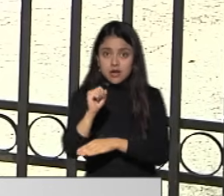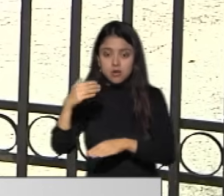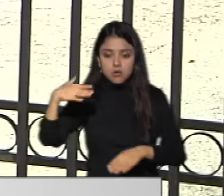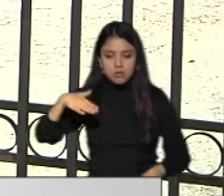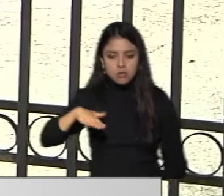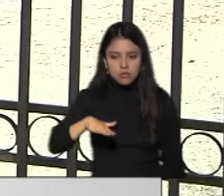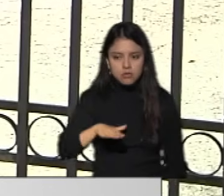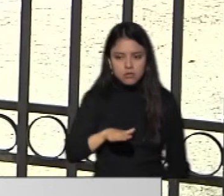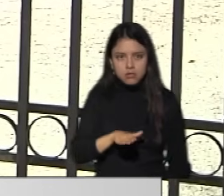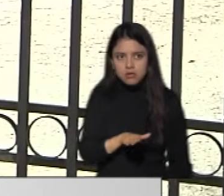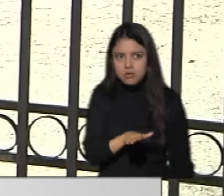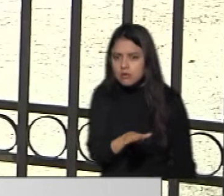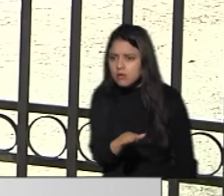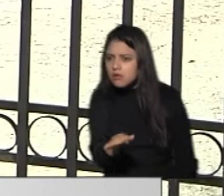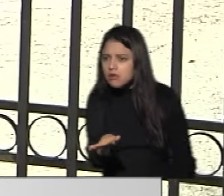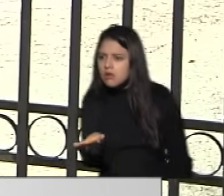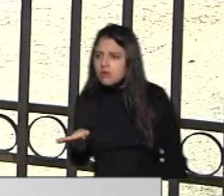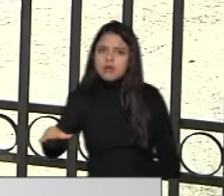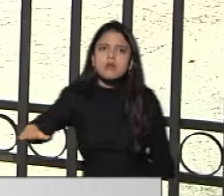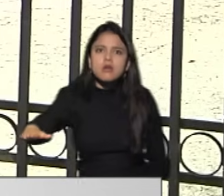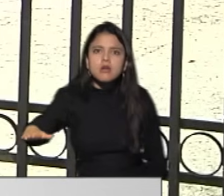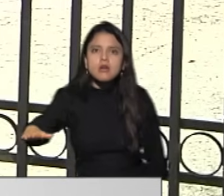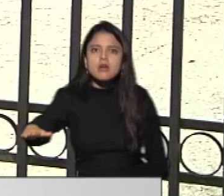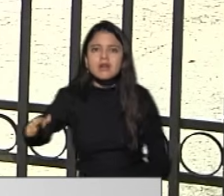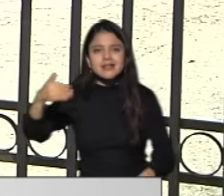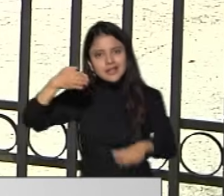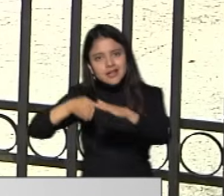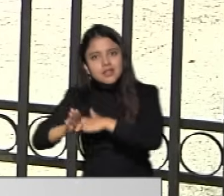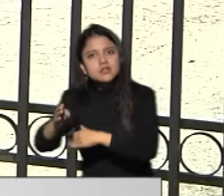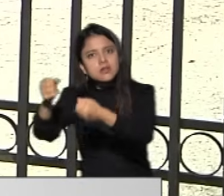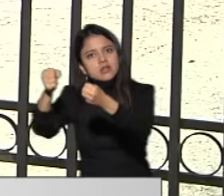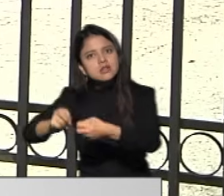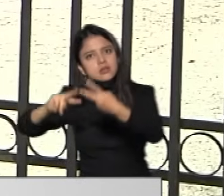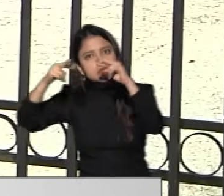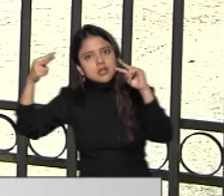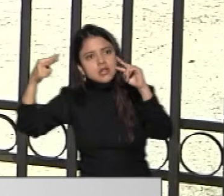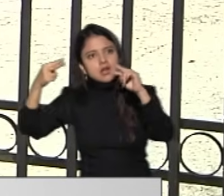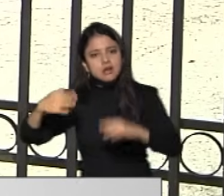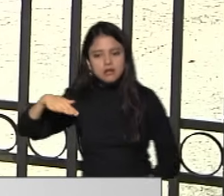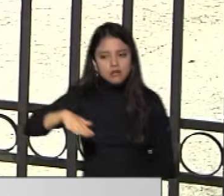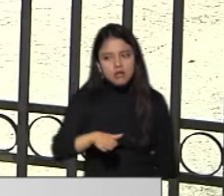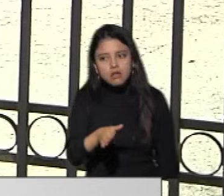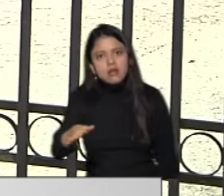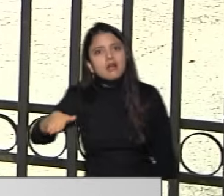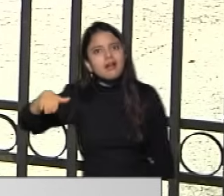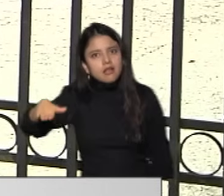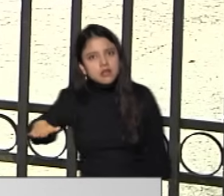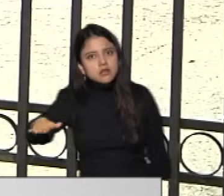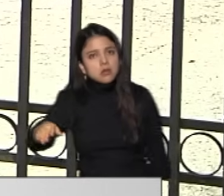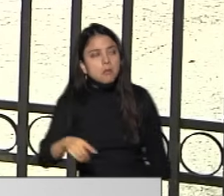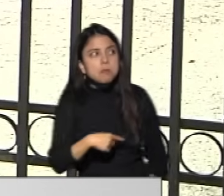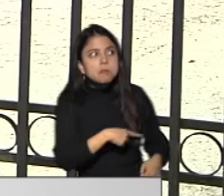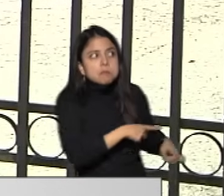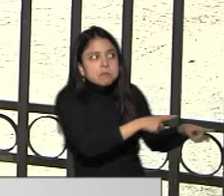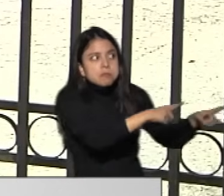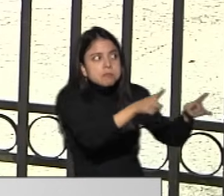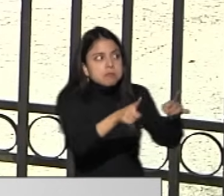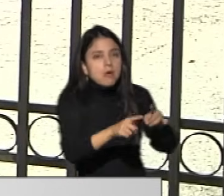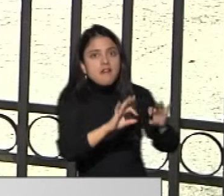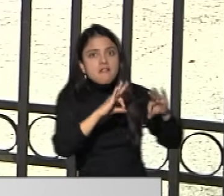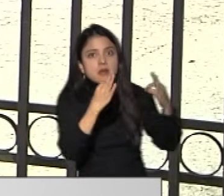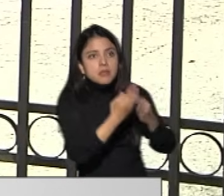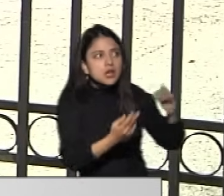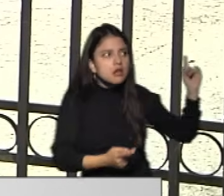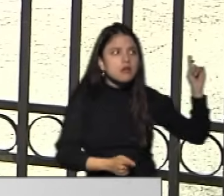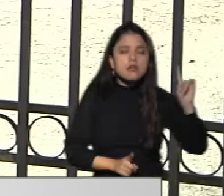la inspección se hizo adentro. Hasta el momento, lo que hemos conocido, no se han acercado familiares a reconocer el